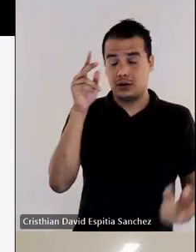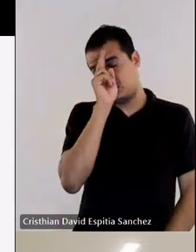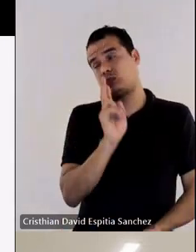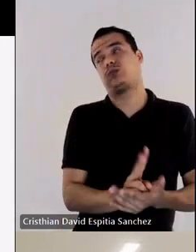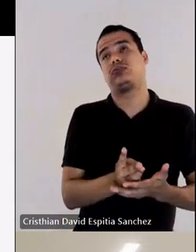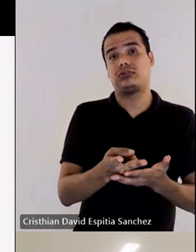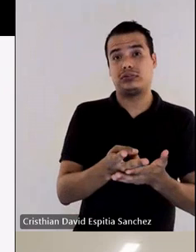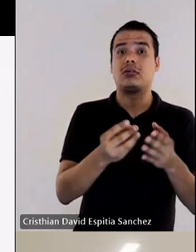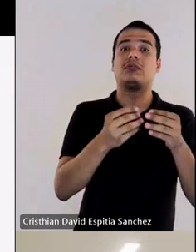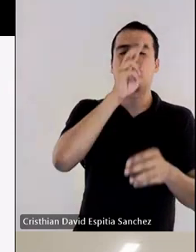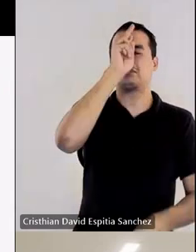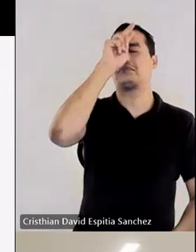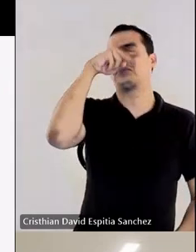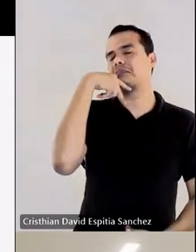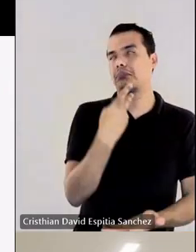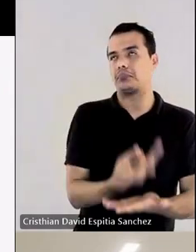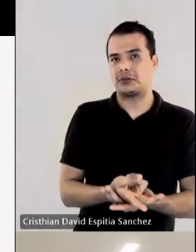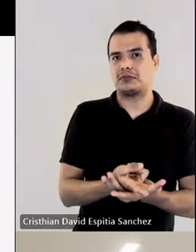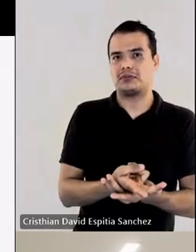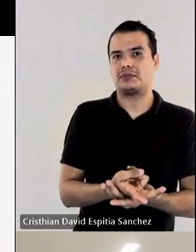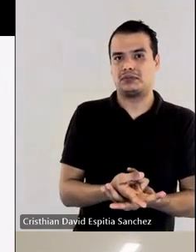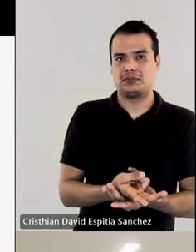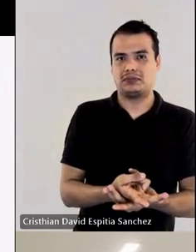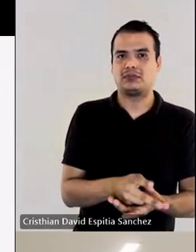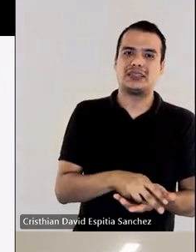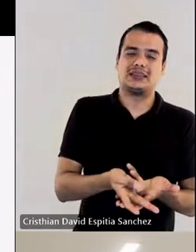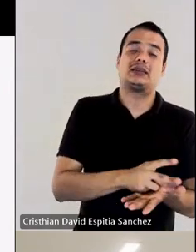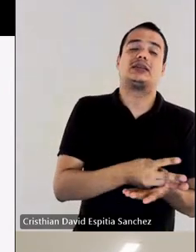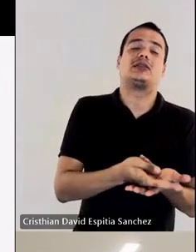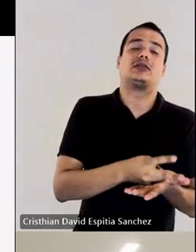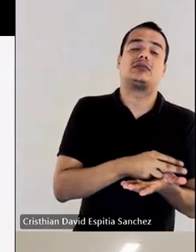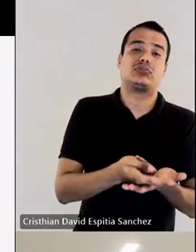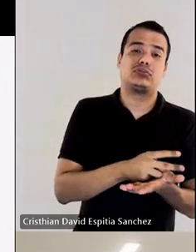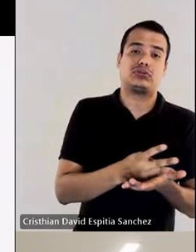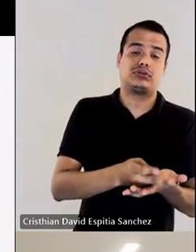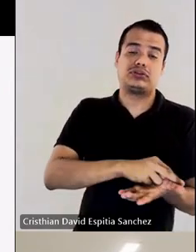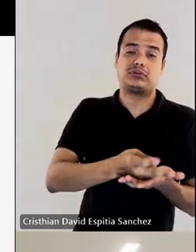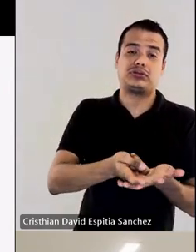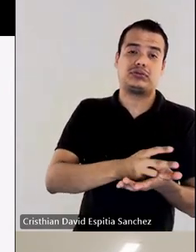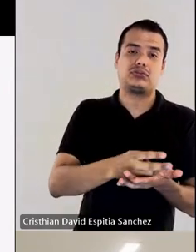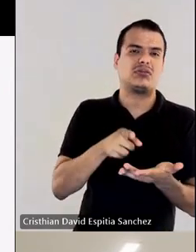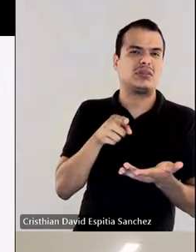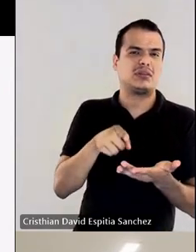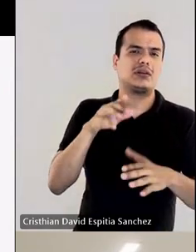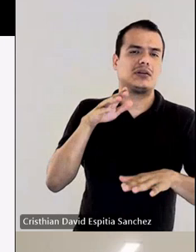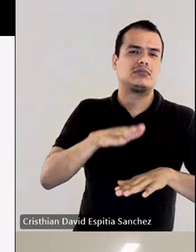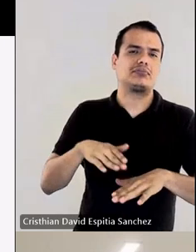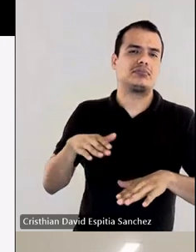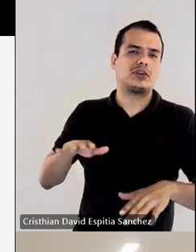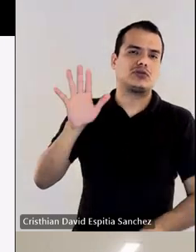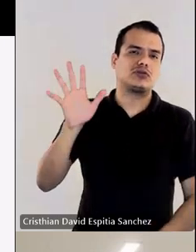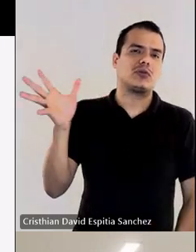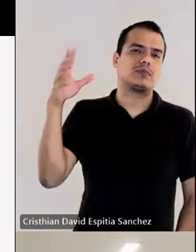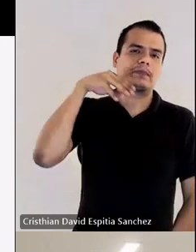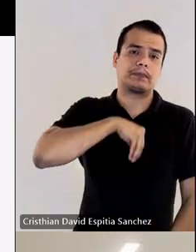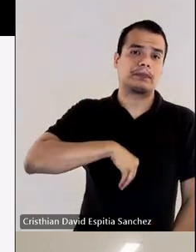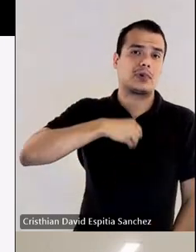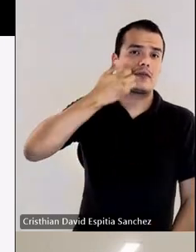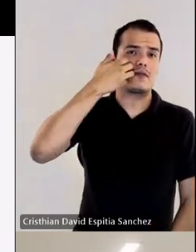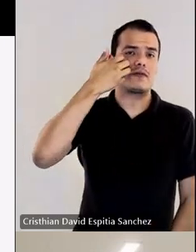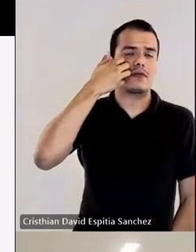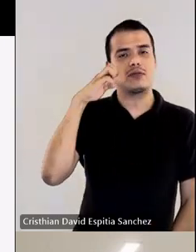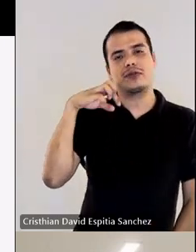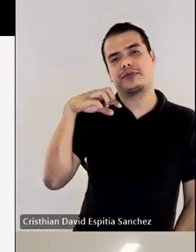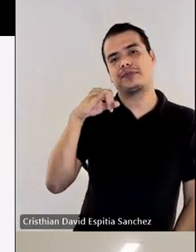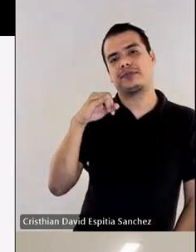del conocimiento y la caída de la víctima al suelo. Las causas comunes de una convulsión puede ser la